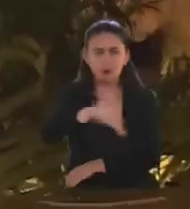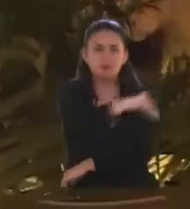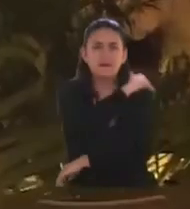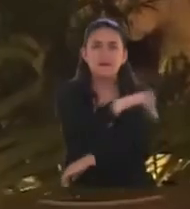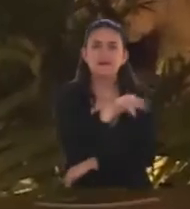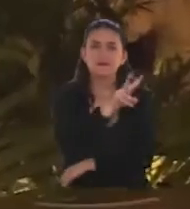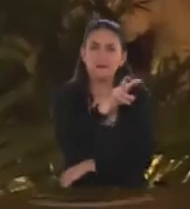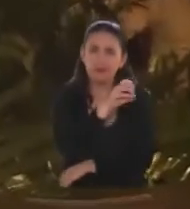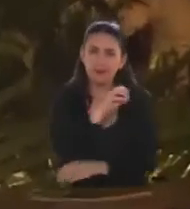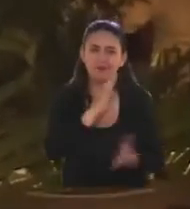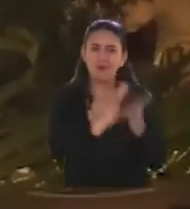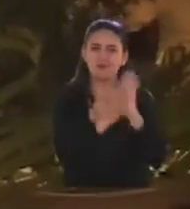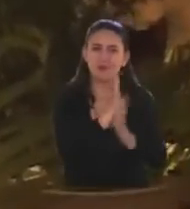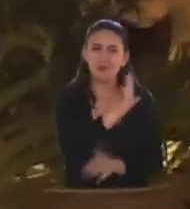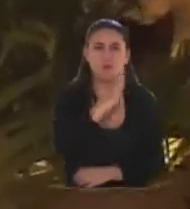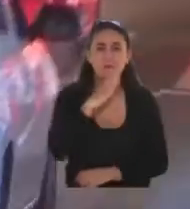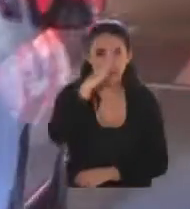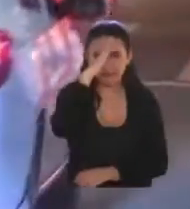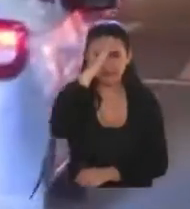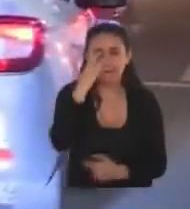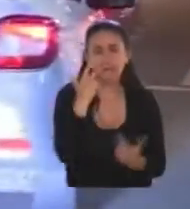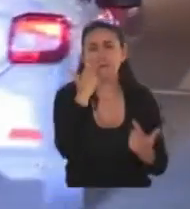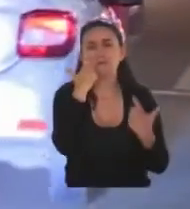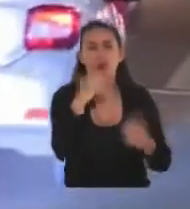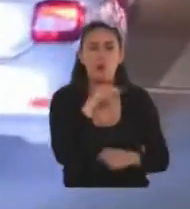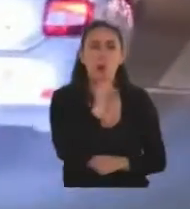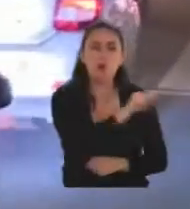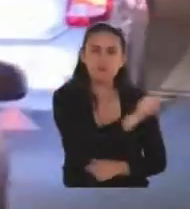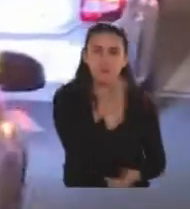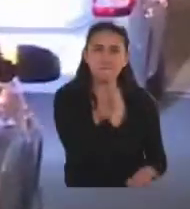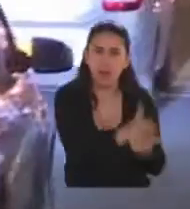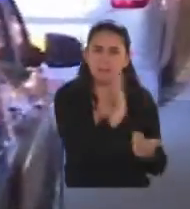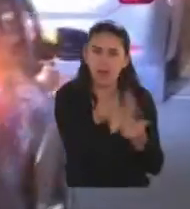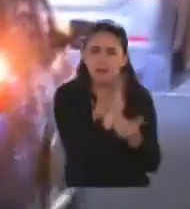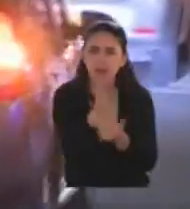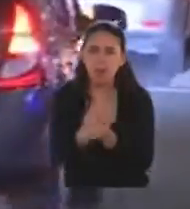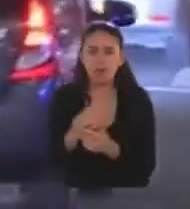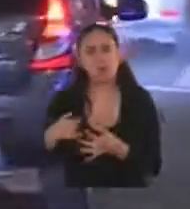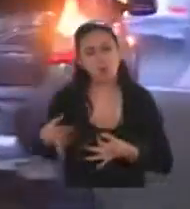céntrica están dentro de los sectores donde más veces se ha repetido esta modalidad.